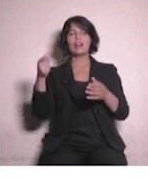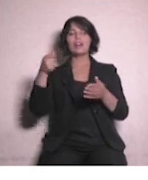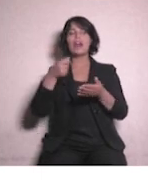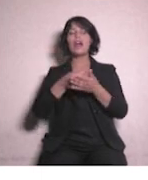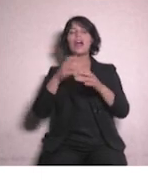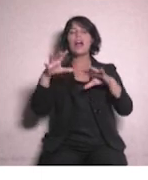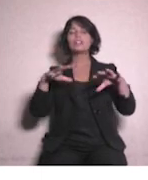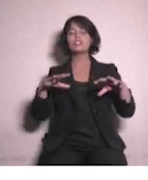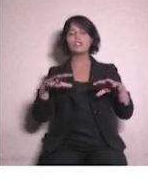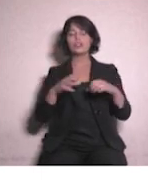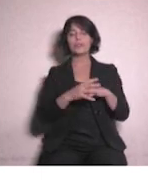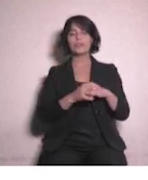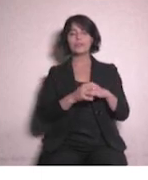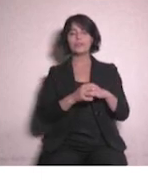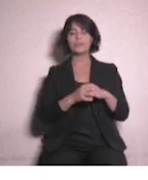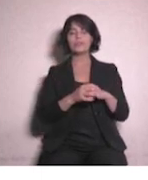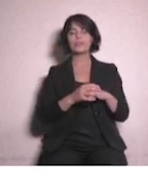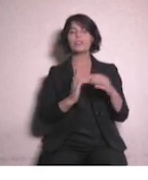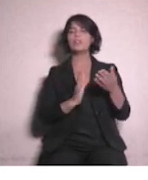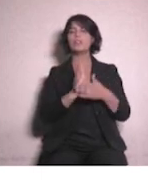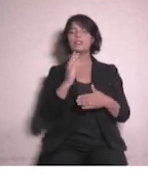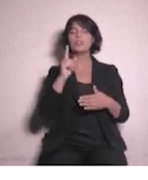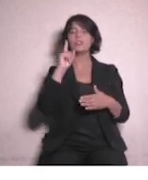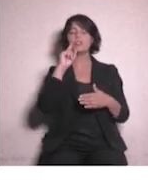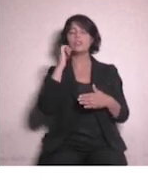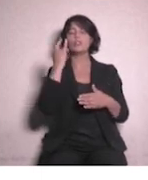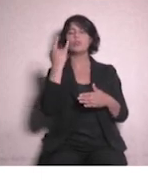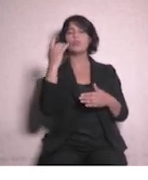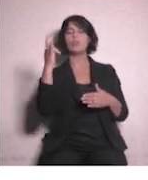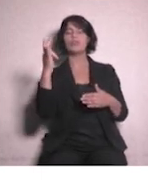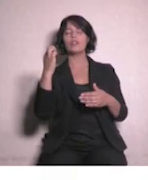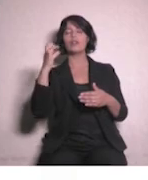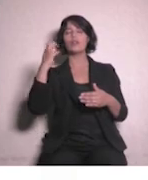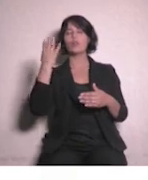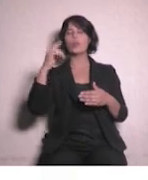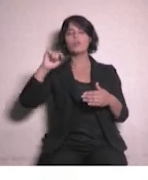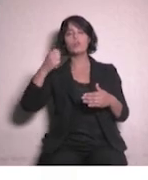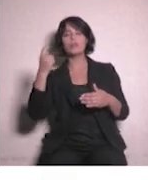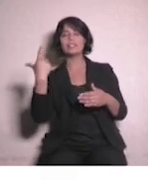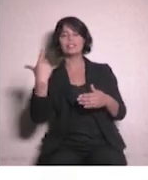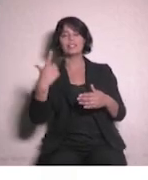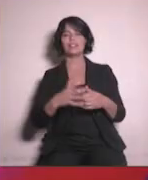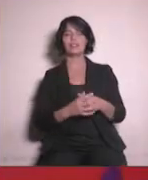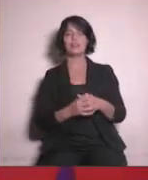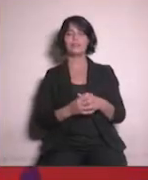y desde inicios ha tenido un UF más 4,7.